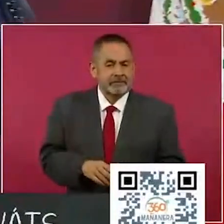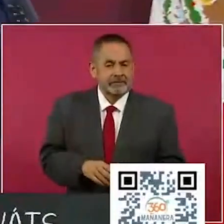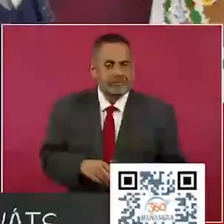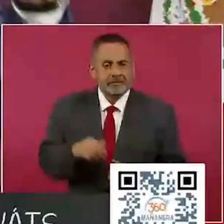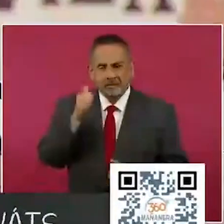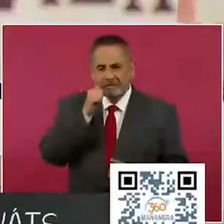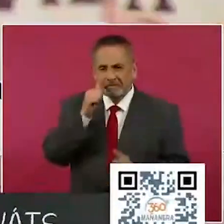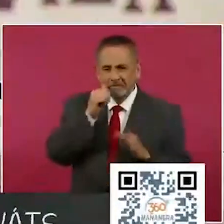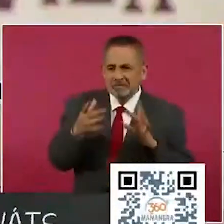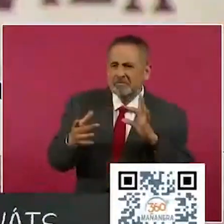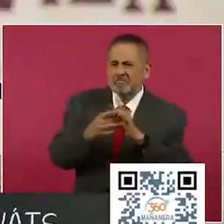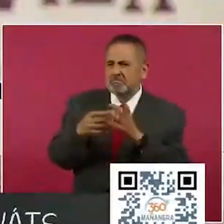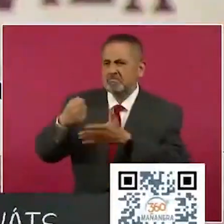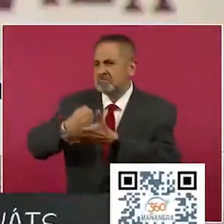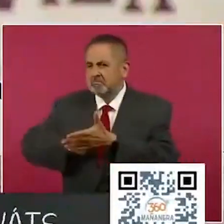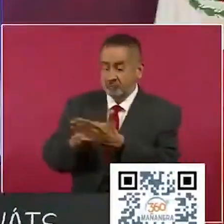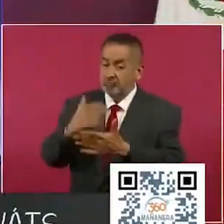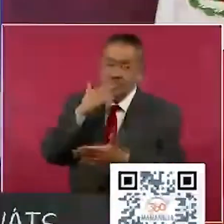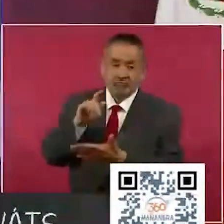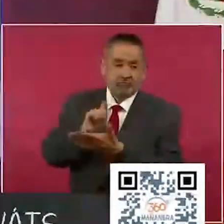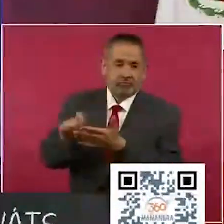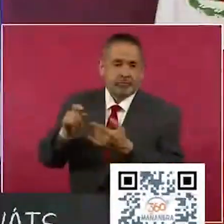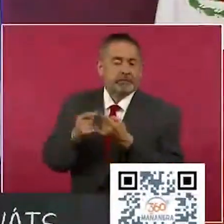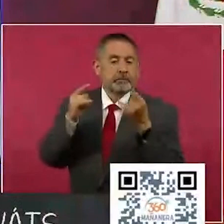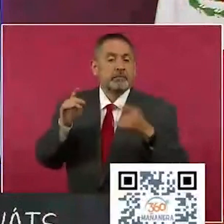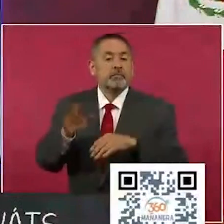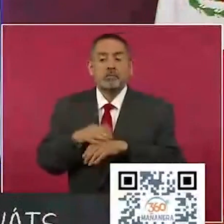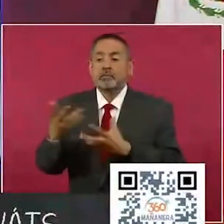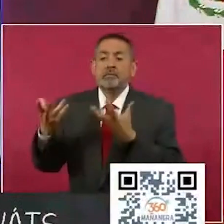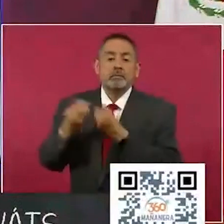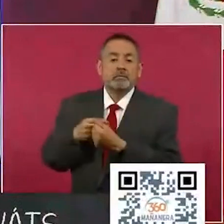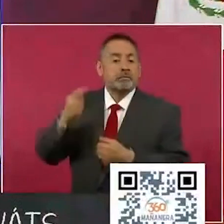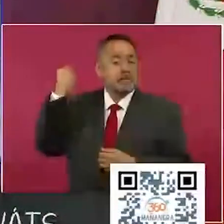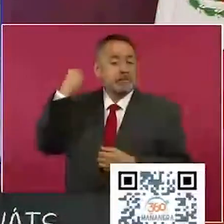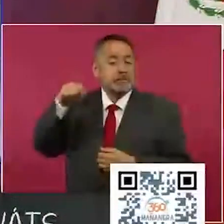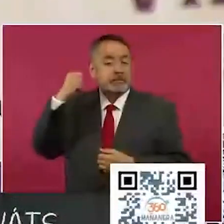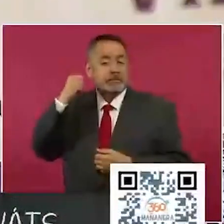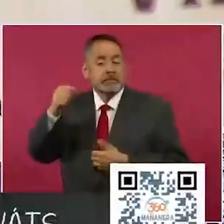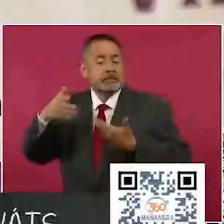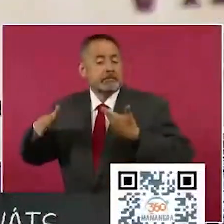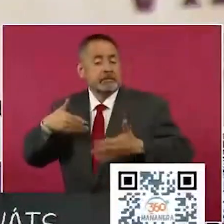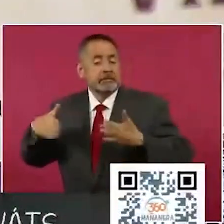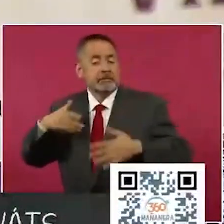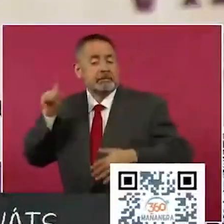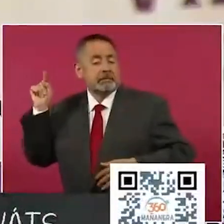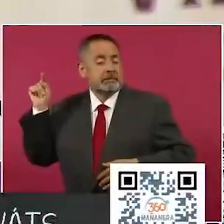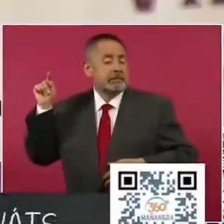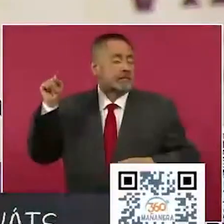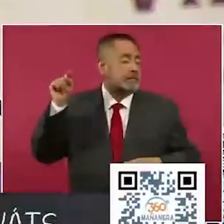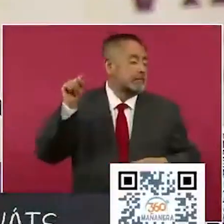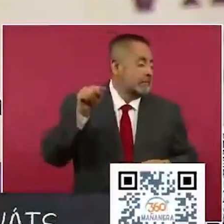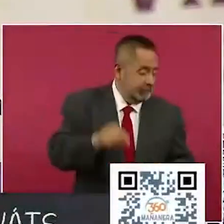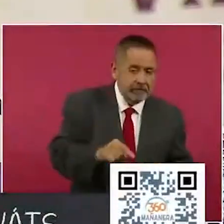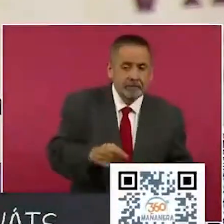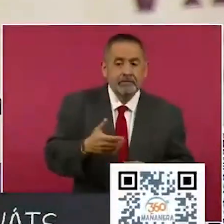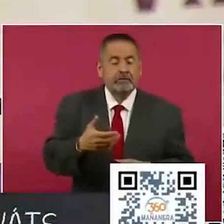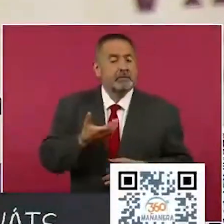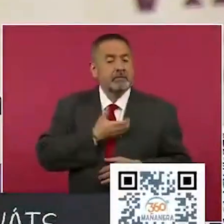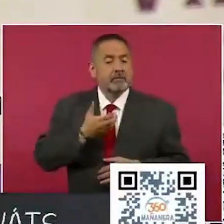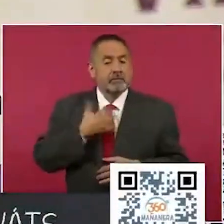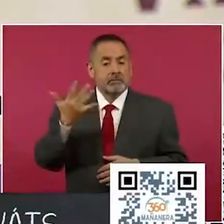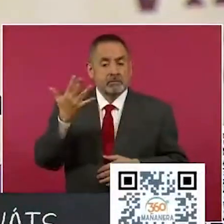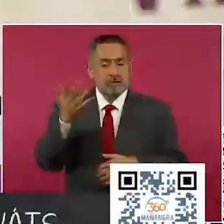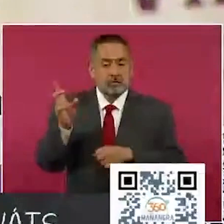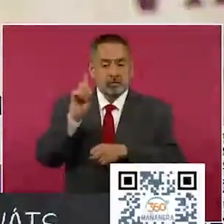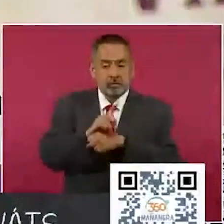siempre vinculado a los movimientos sociales. Porque caminamos de Tabasco al Zócalo 50 días,